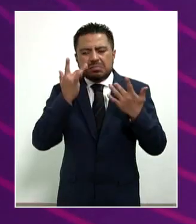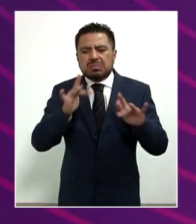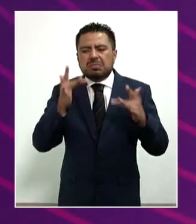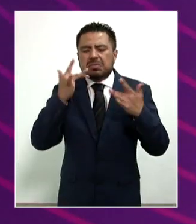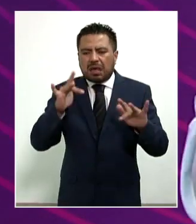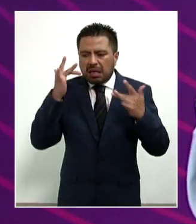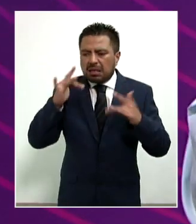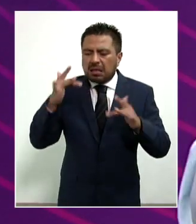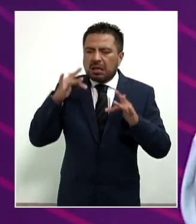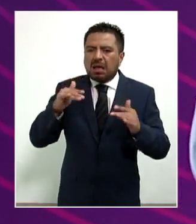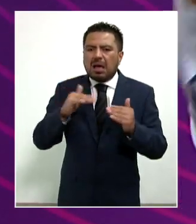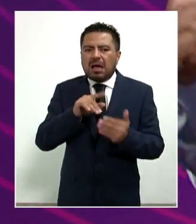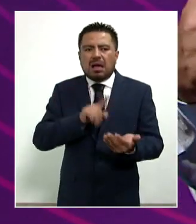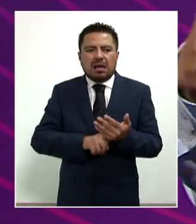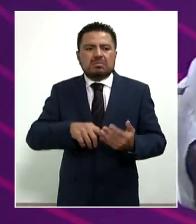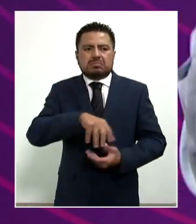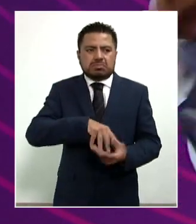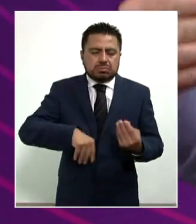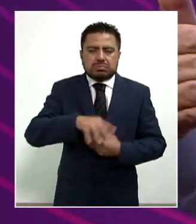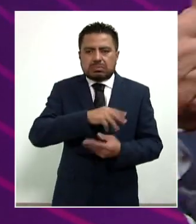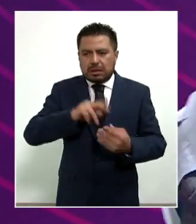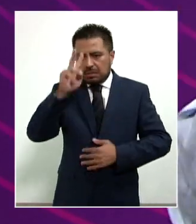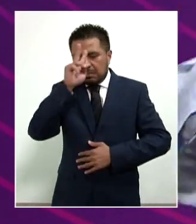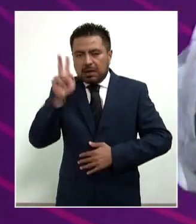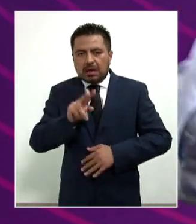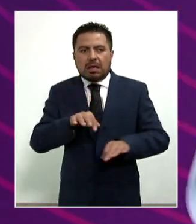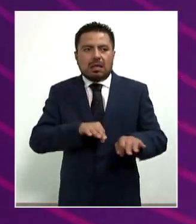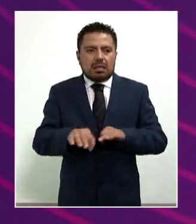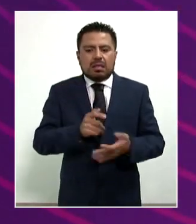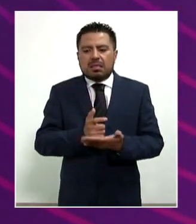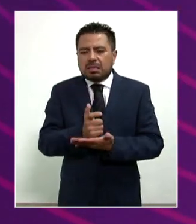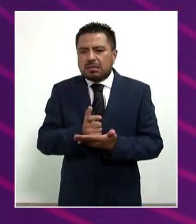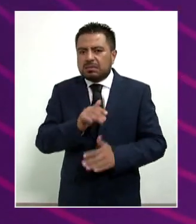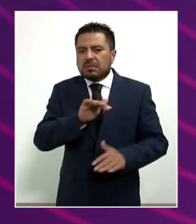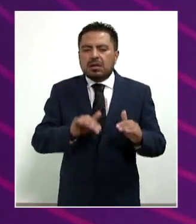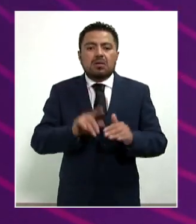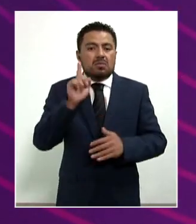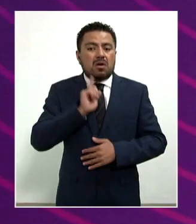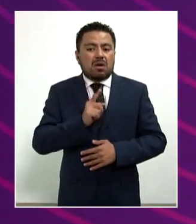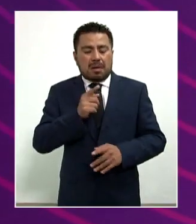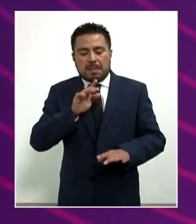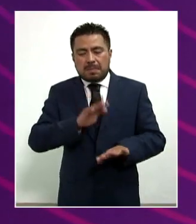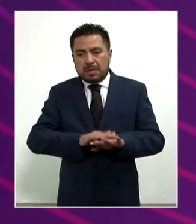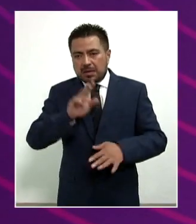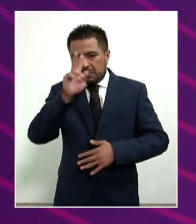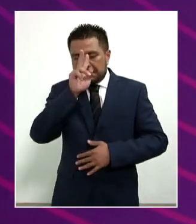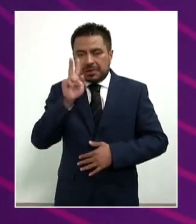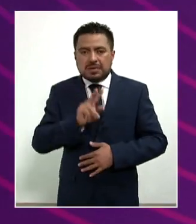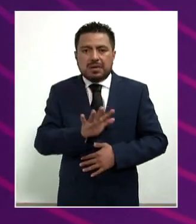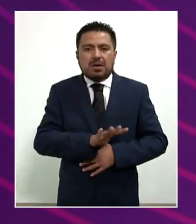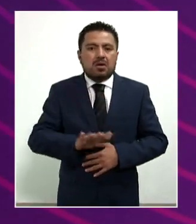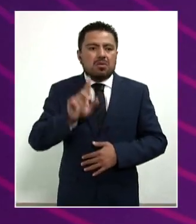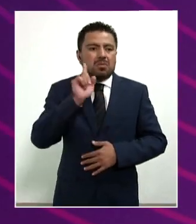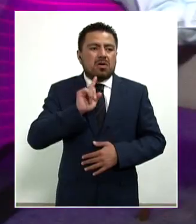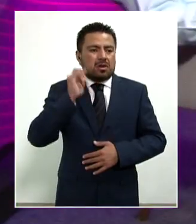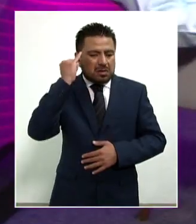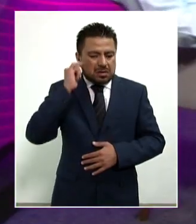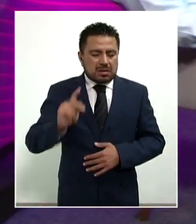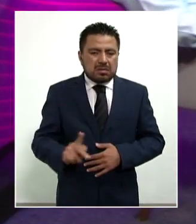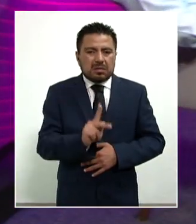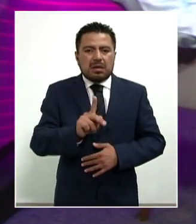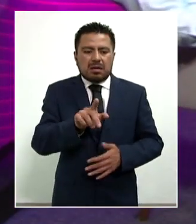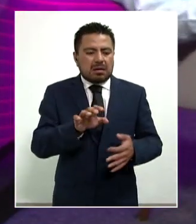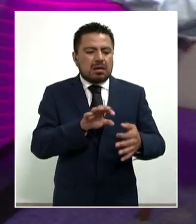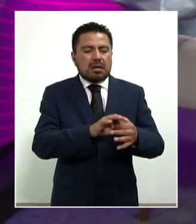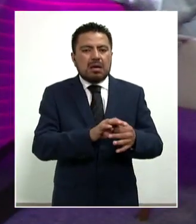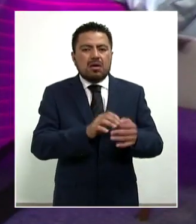hogares por las condiciones socioeconómicas, los peores empleos de baja productividad, y si eres mujer, y si vives en zonas indígenas y